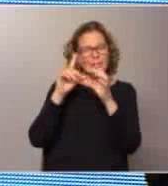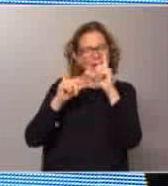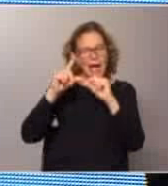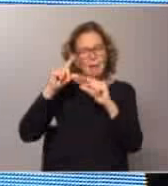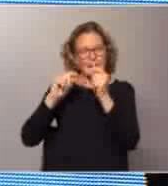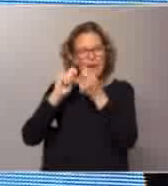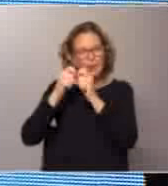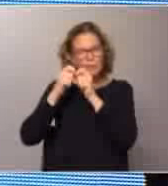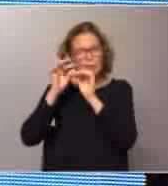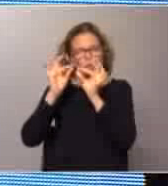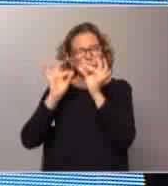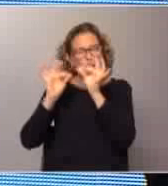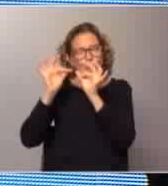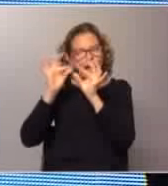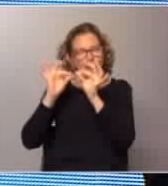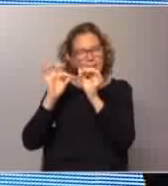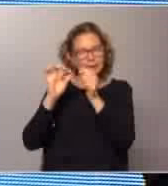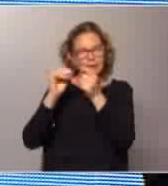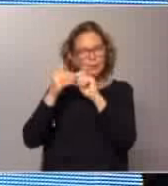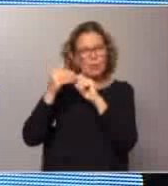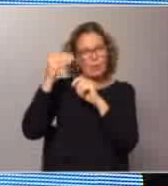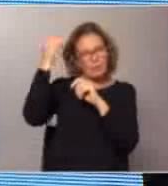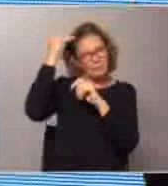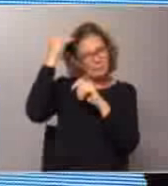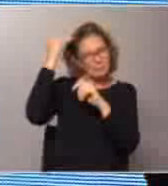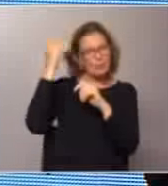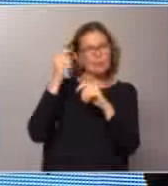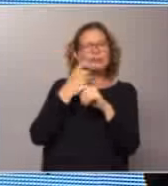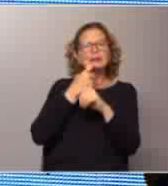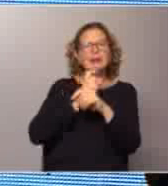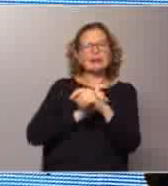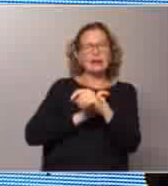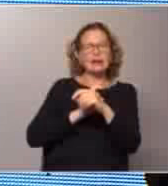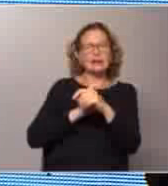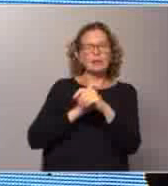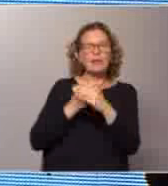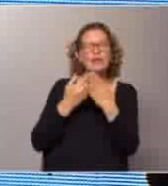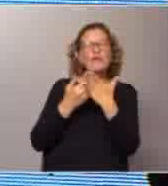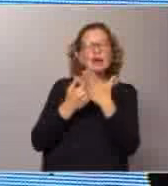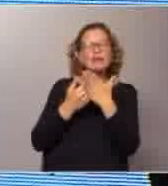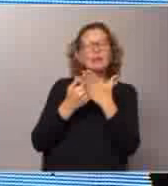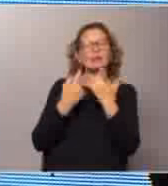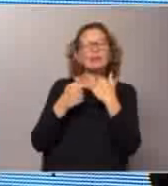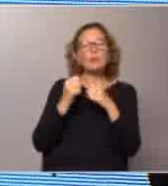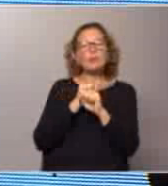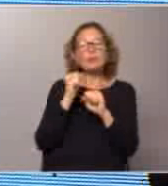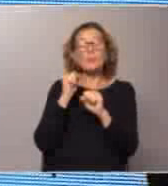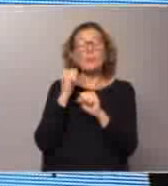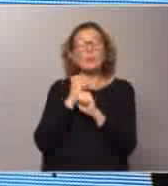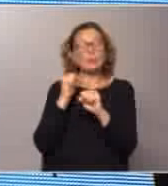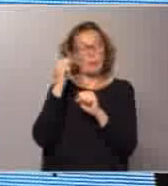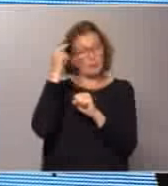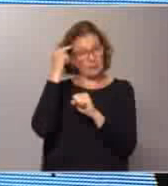en muy leves a nivel del campo magnético cuando la sangre la movilidad está con o sin oxígeno entonces nosotros podemos pensar